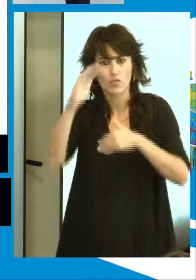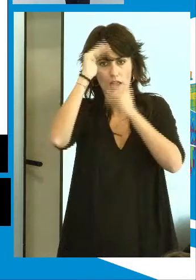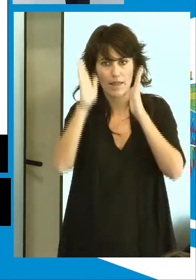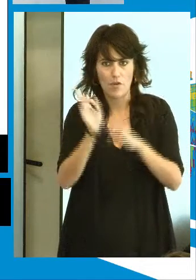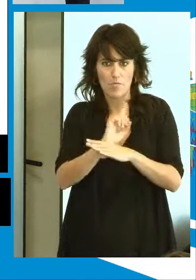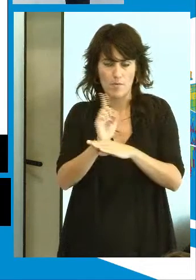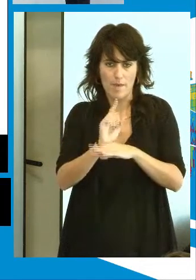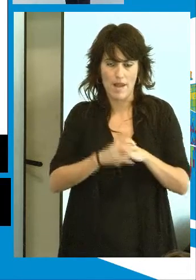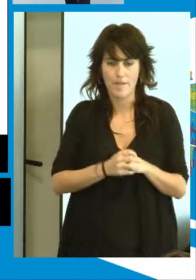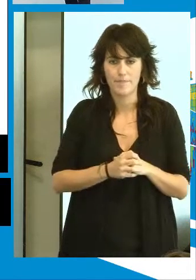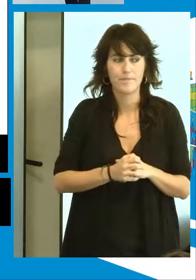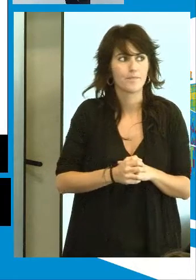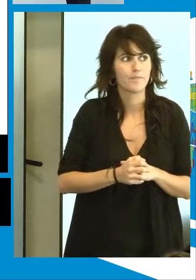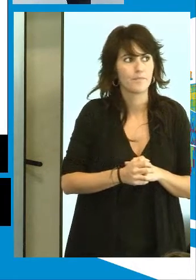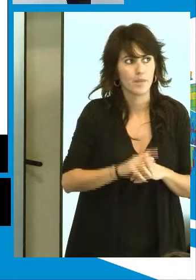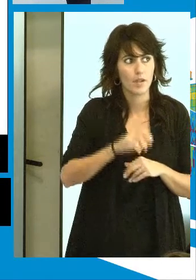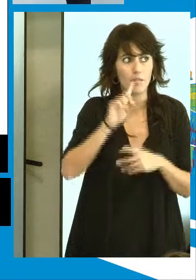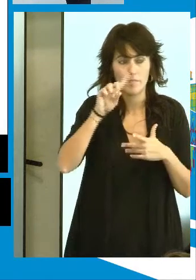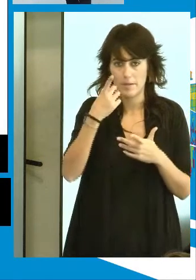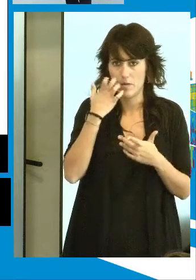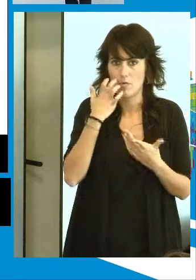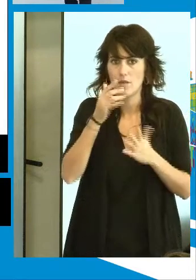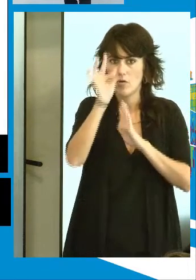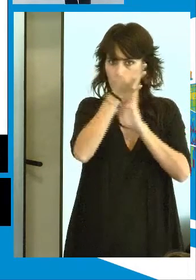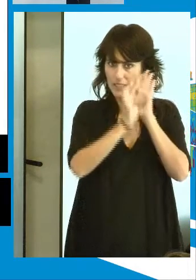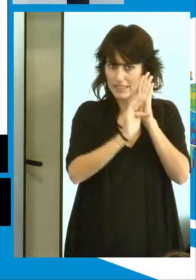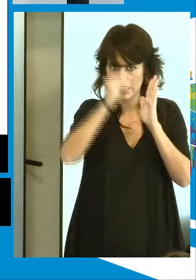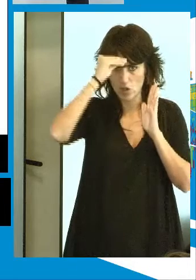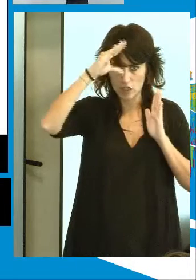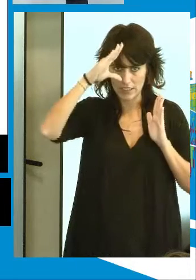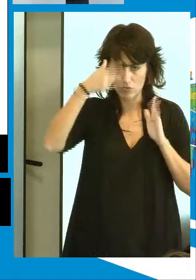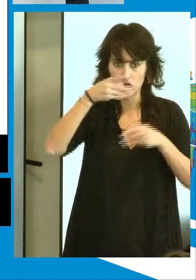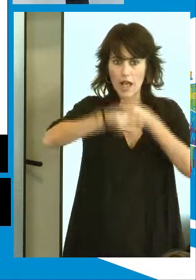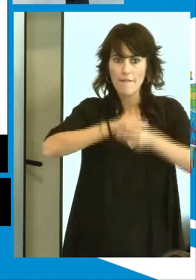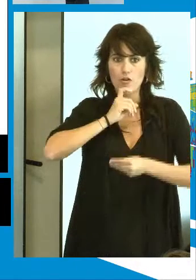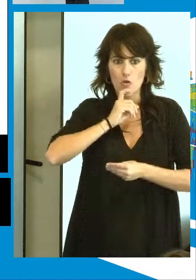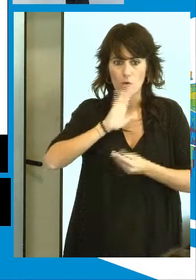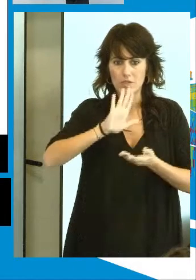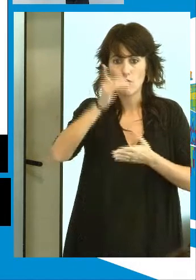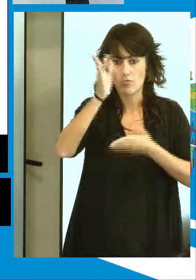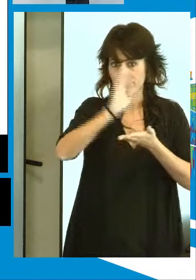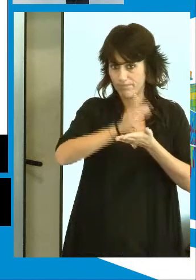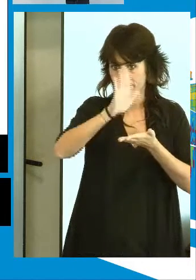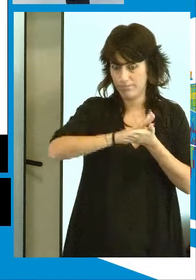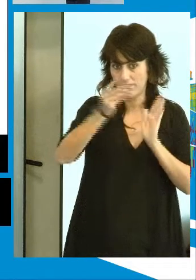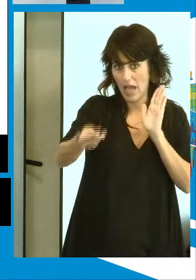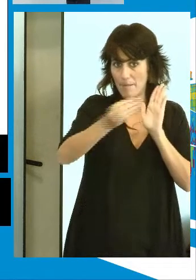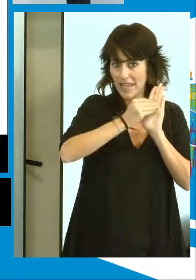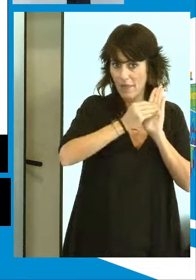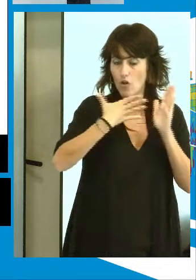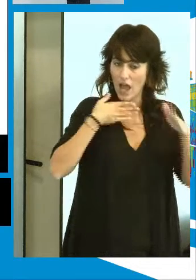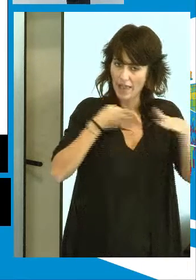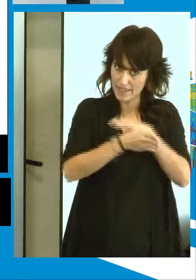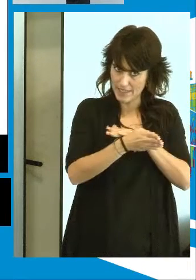primaria. En primer lugar, los test cognitivos se realizarían a través de una aplicación que fuera